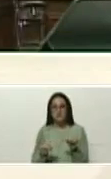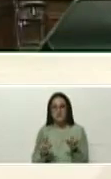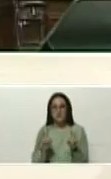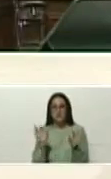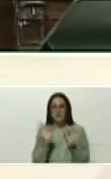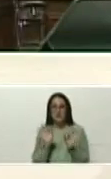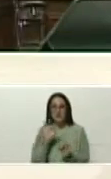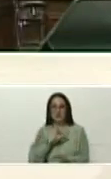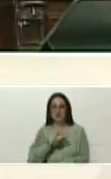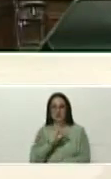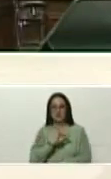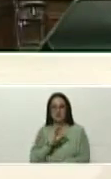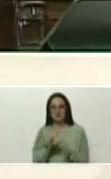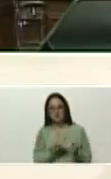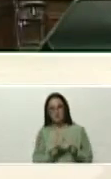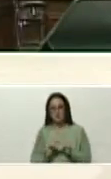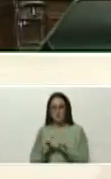modelo societario,